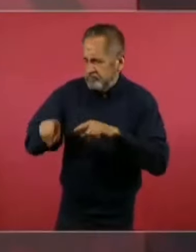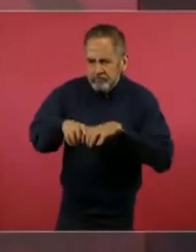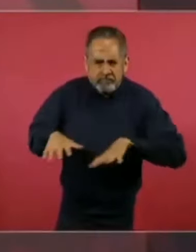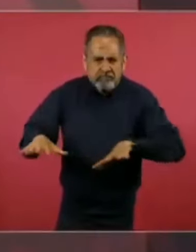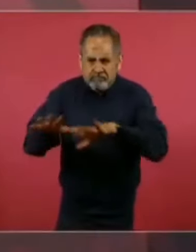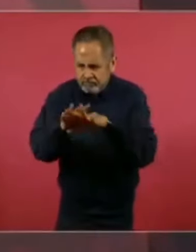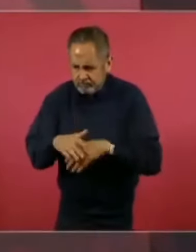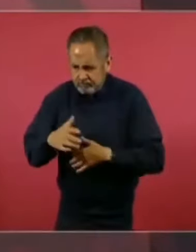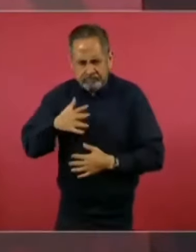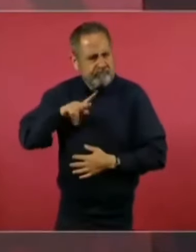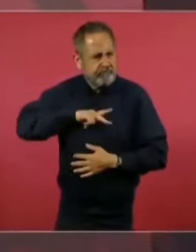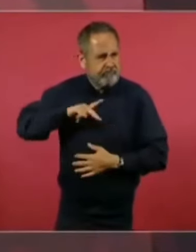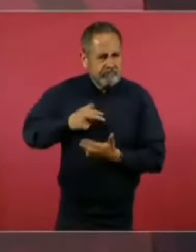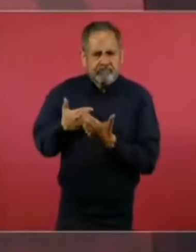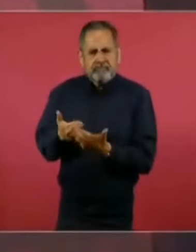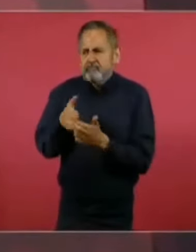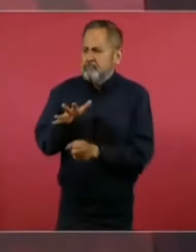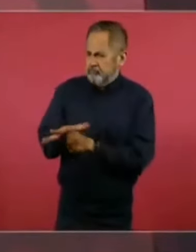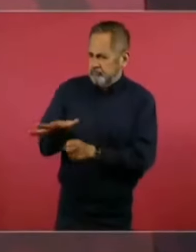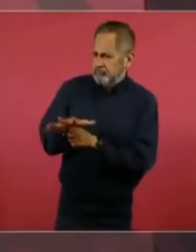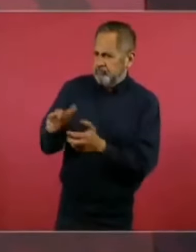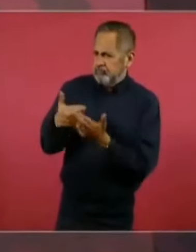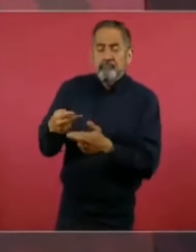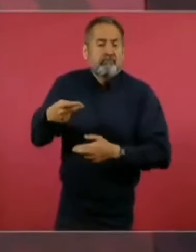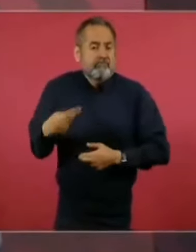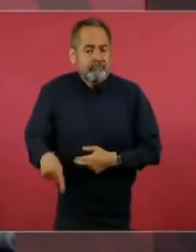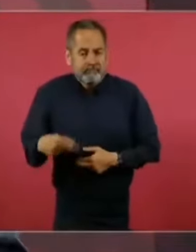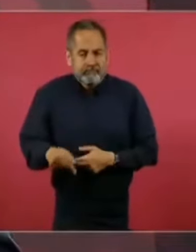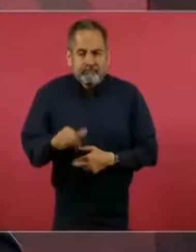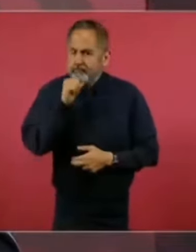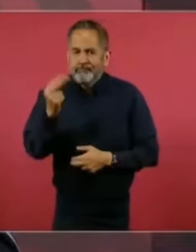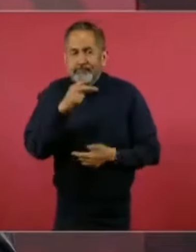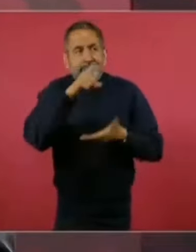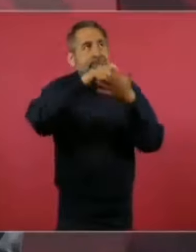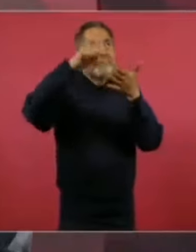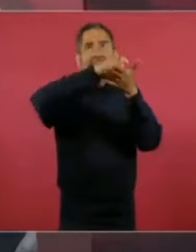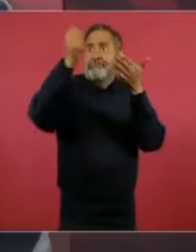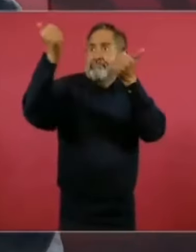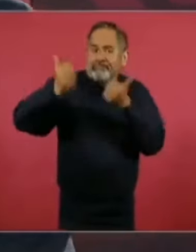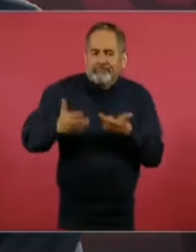que sería conveniente preparar un plan